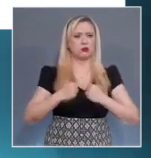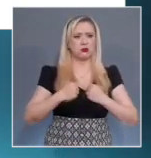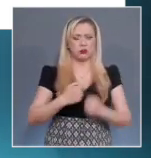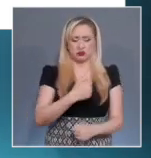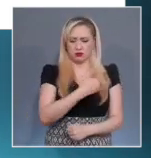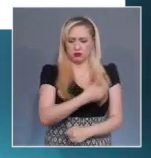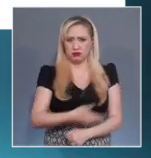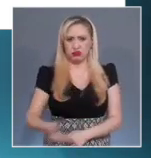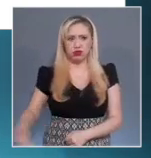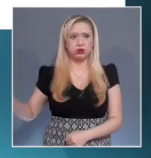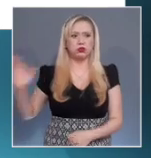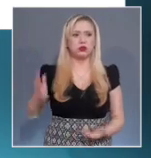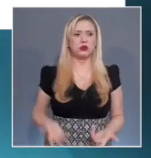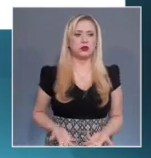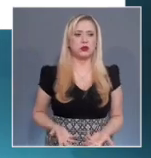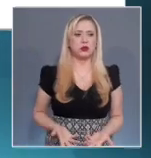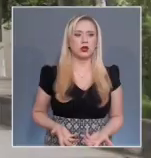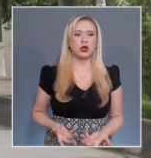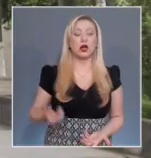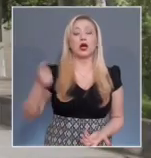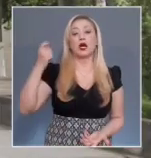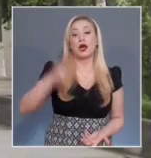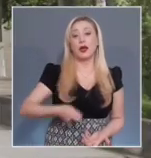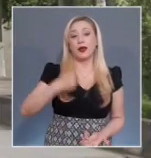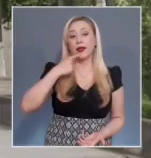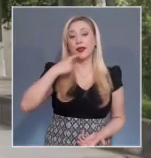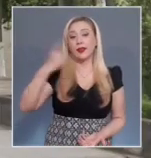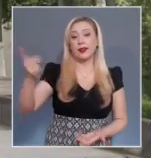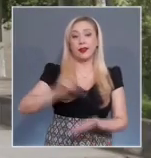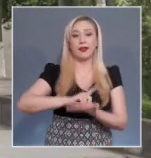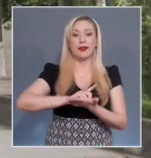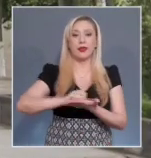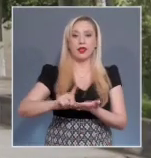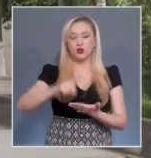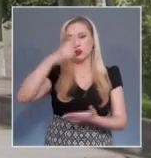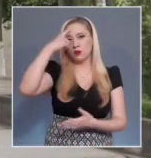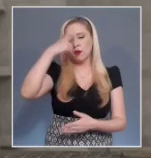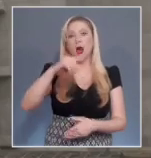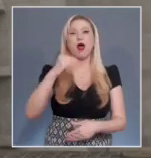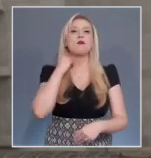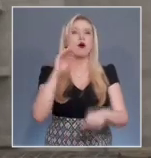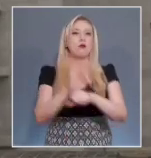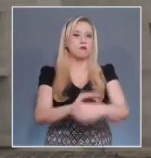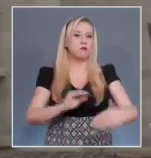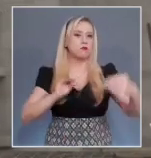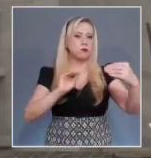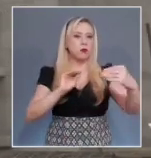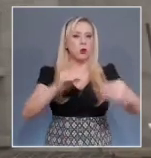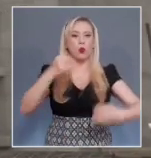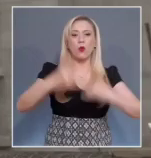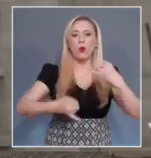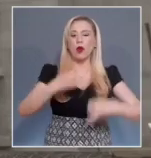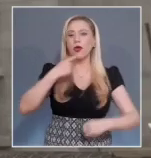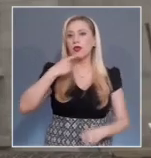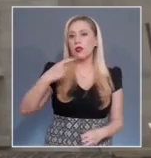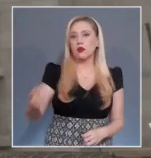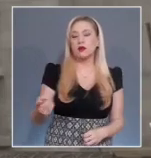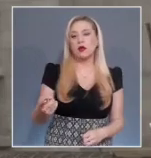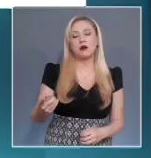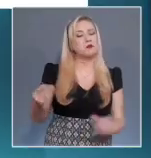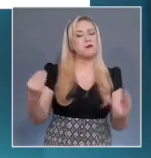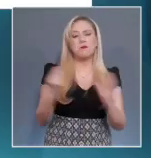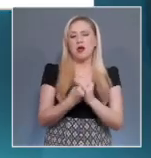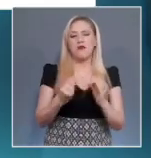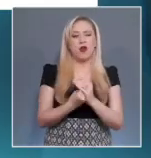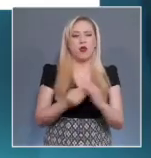En una interpretación restrictiva del derecho a una defensa adecuada, el juez de control determinó que la audiencia sería privada en una sala del